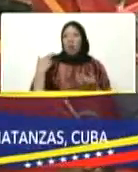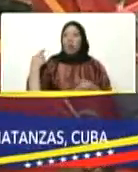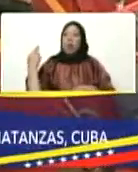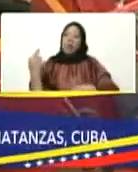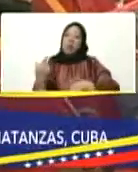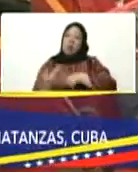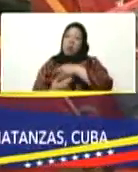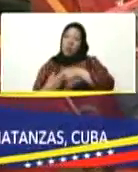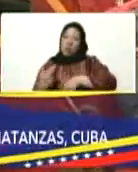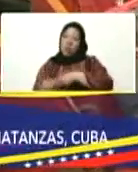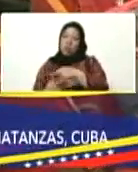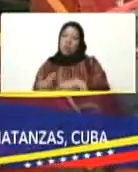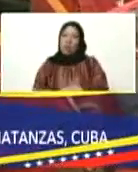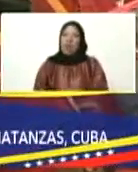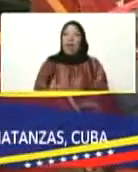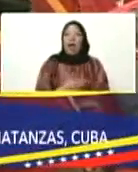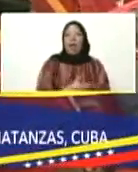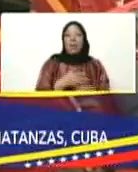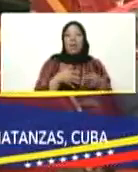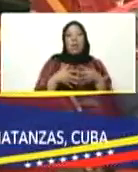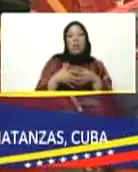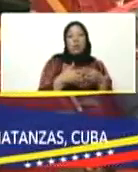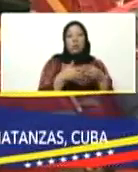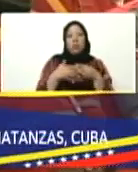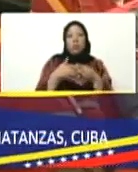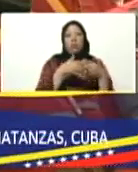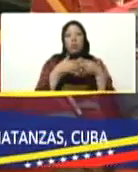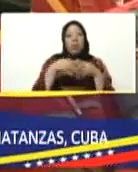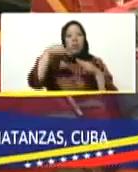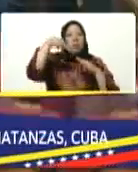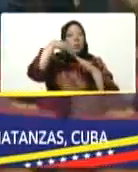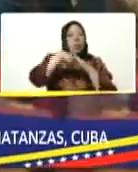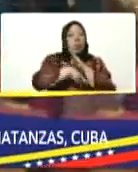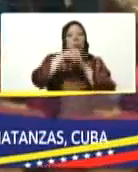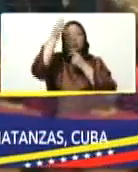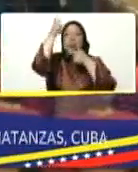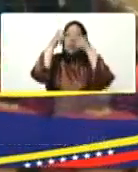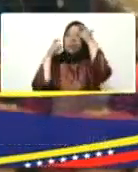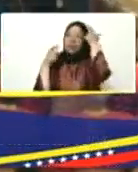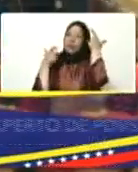revolucionario, antiimperialista, profundamente chavista.